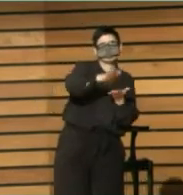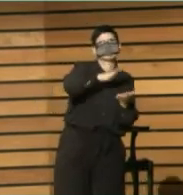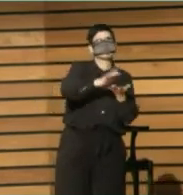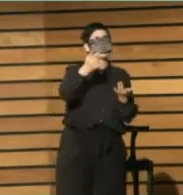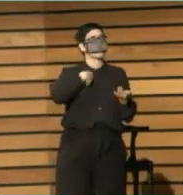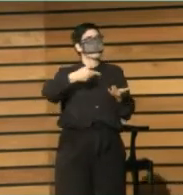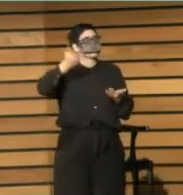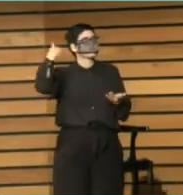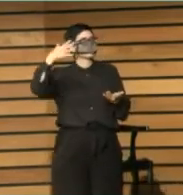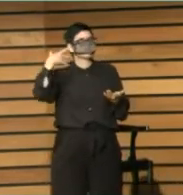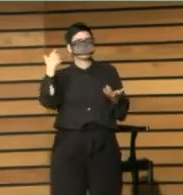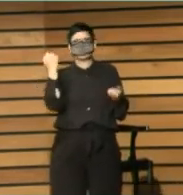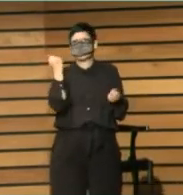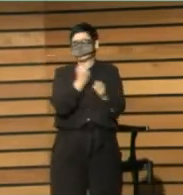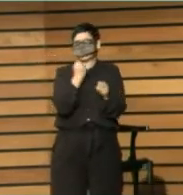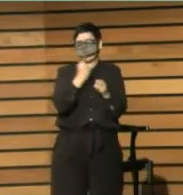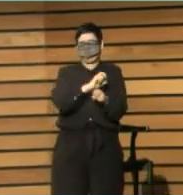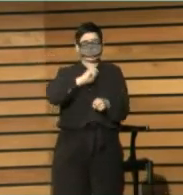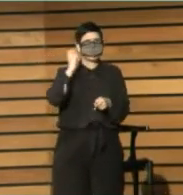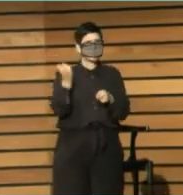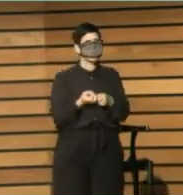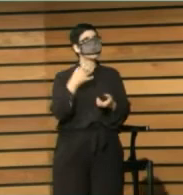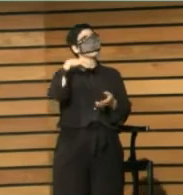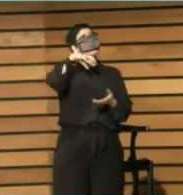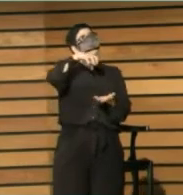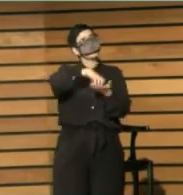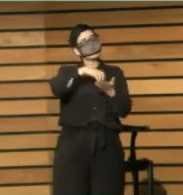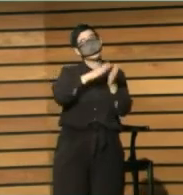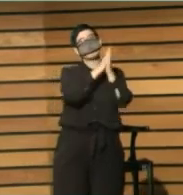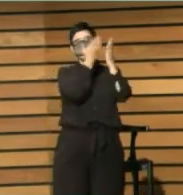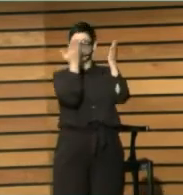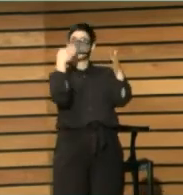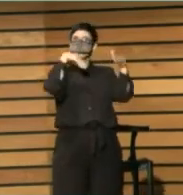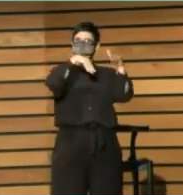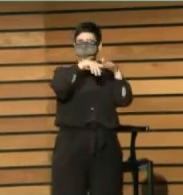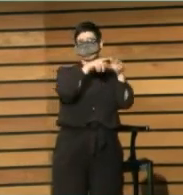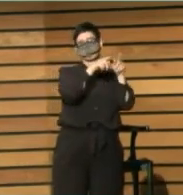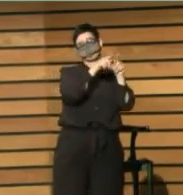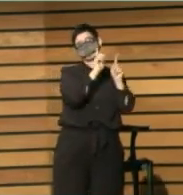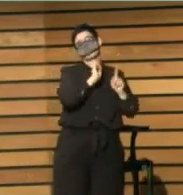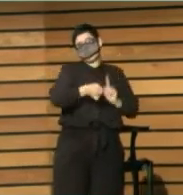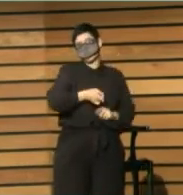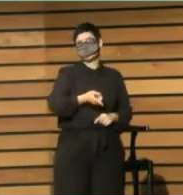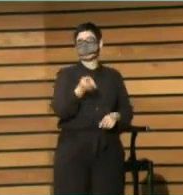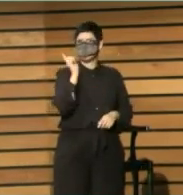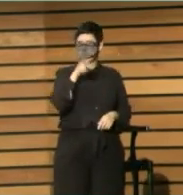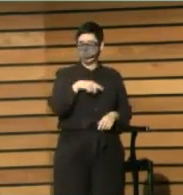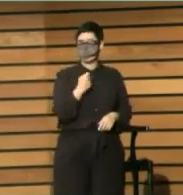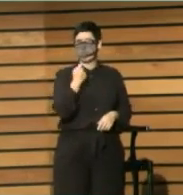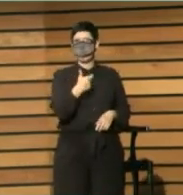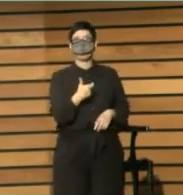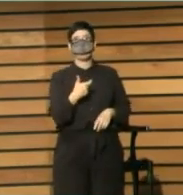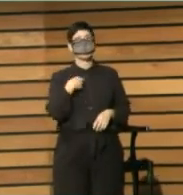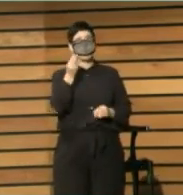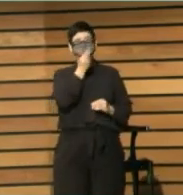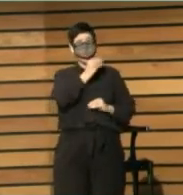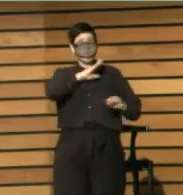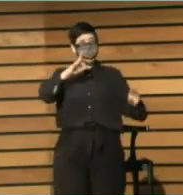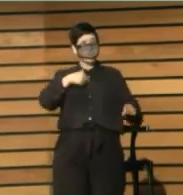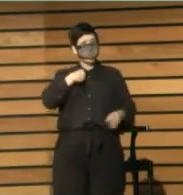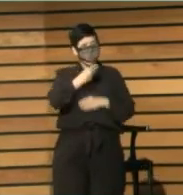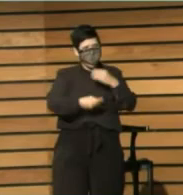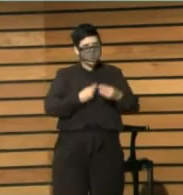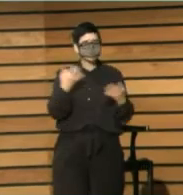sido bibliotecario un poquito. Pero lo mejor que yo he hecho en mi vida fue decirle, ponte a